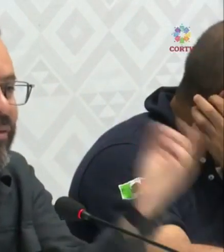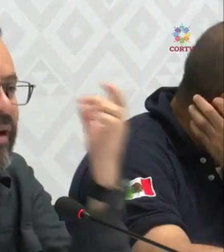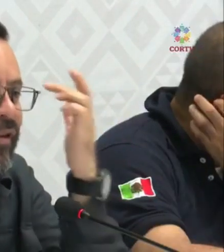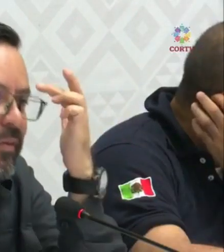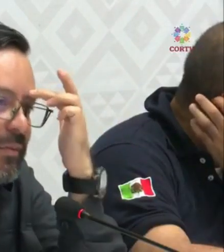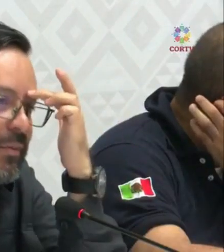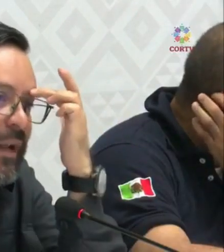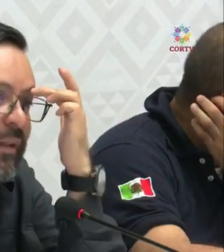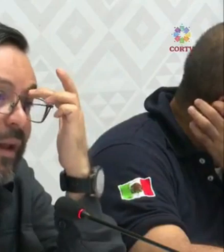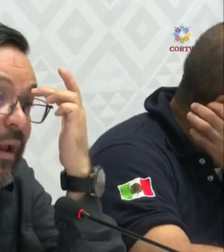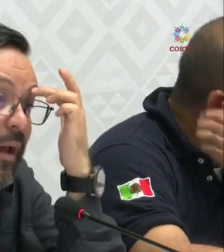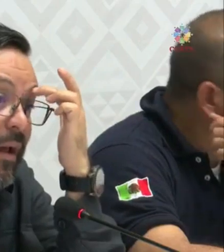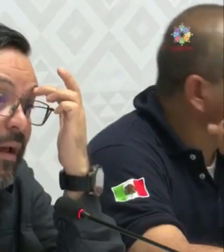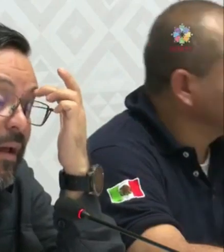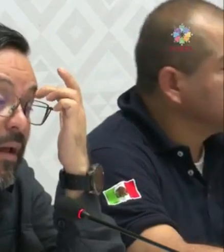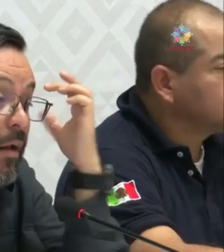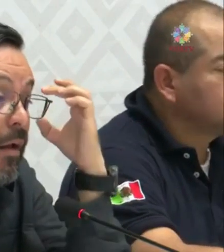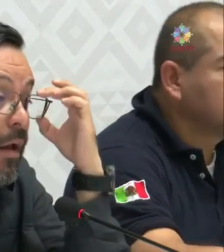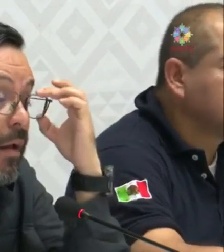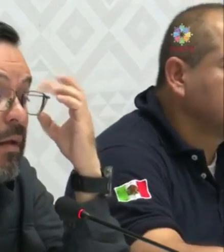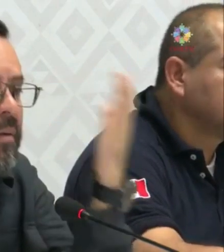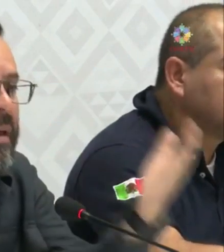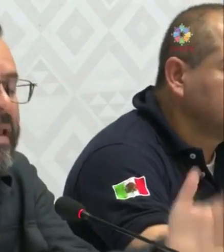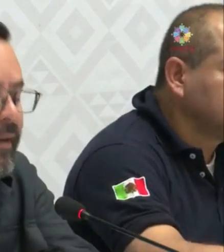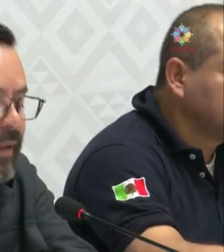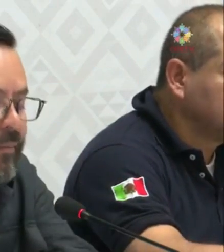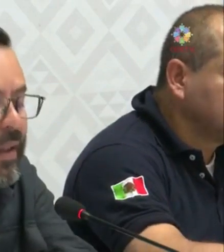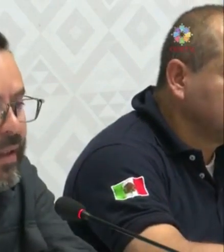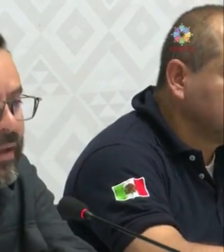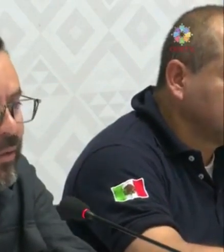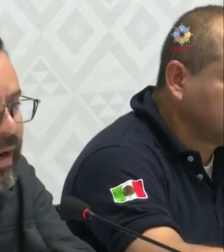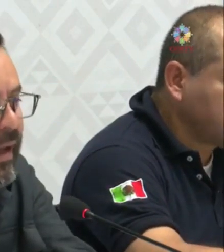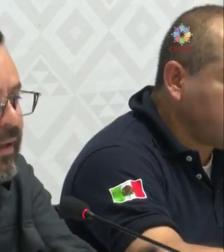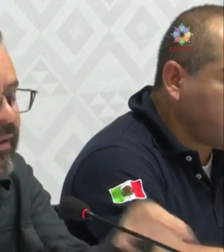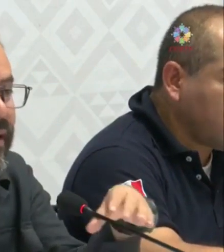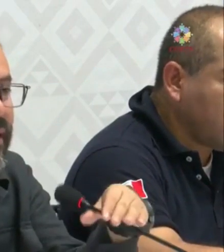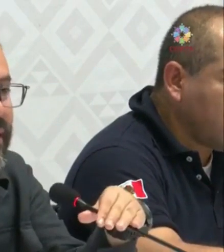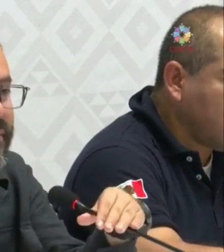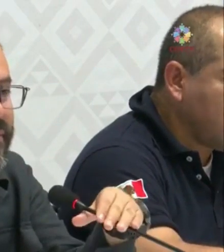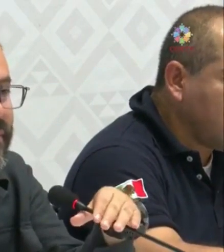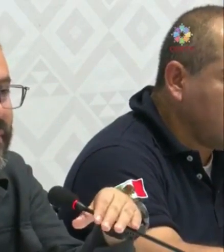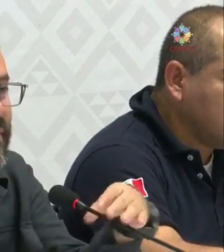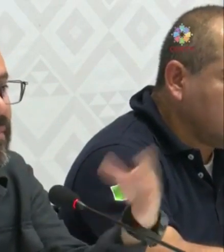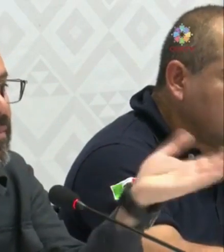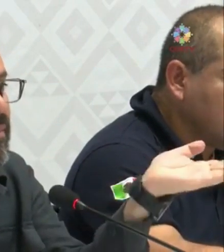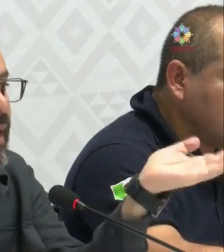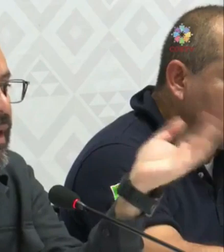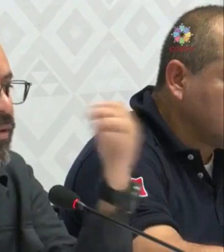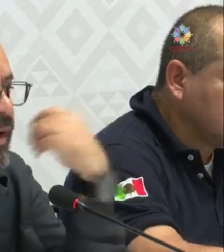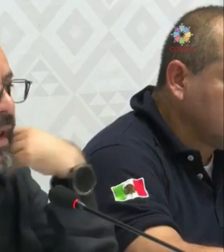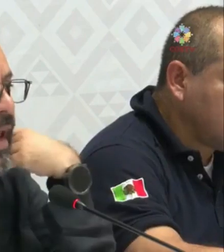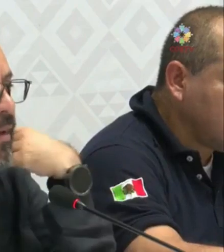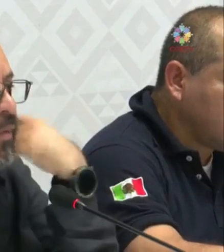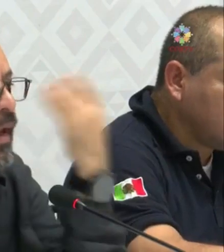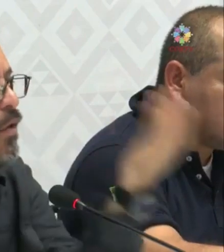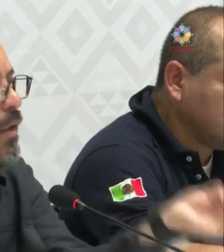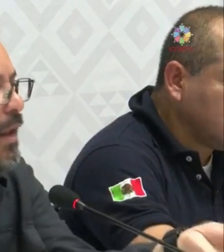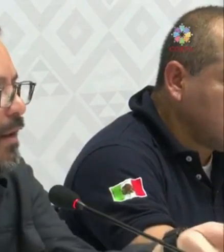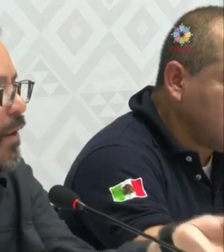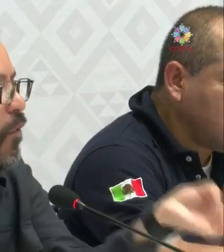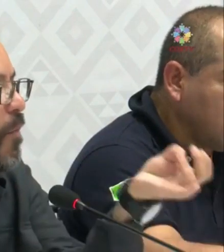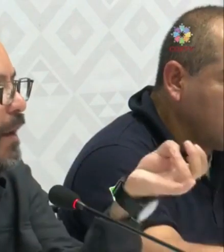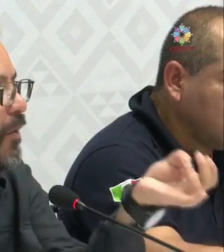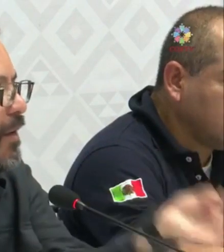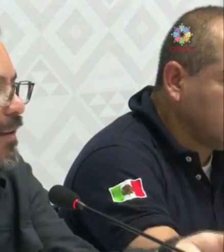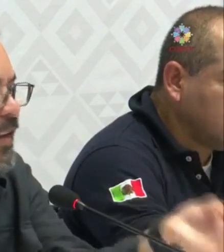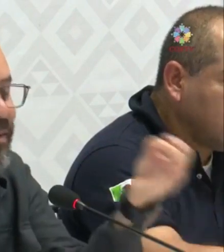hay especulación de la tierra. Y le están vendiendo a la gente terrenos en el aire porque no